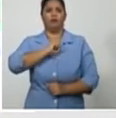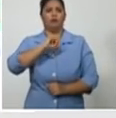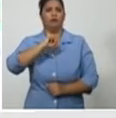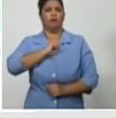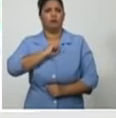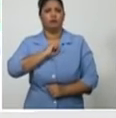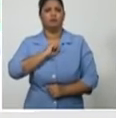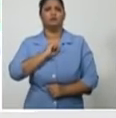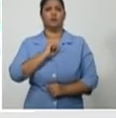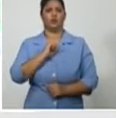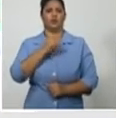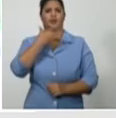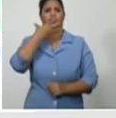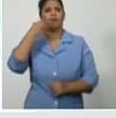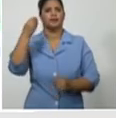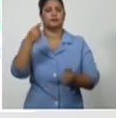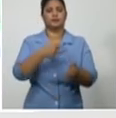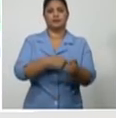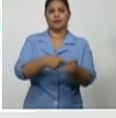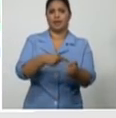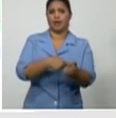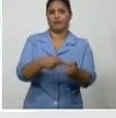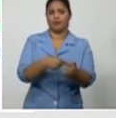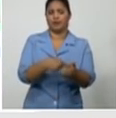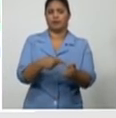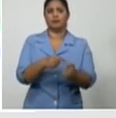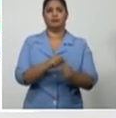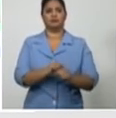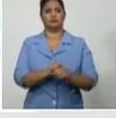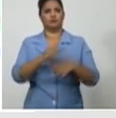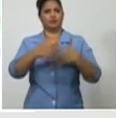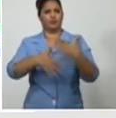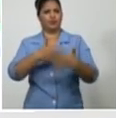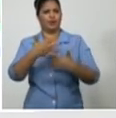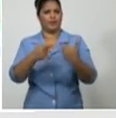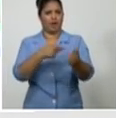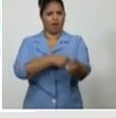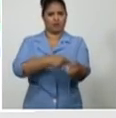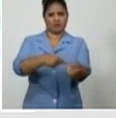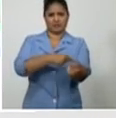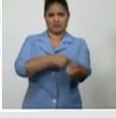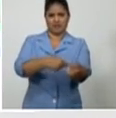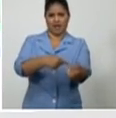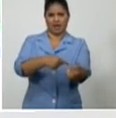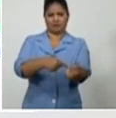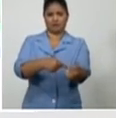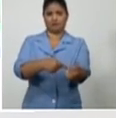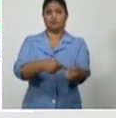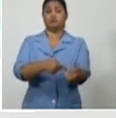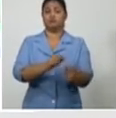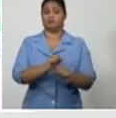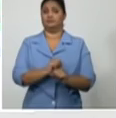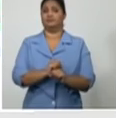mellitus, insuficiencia venosa periférica y un grupo de